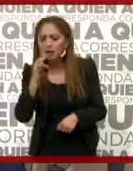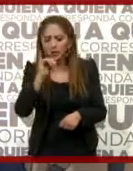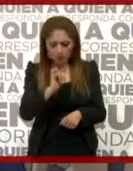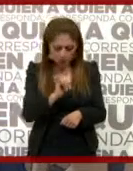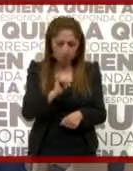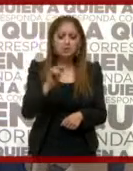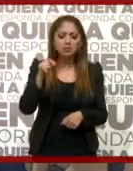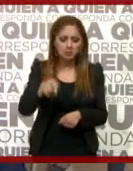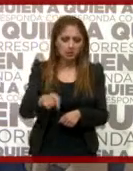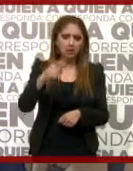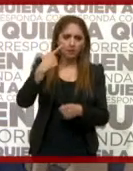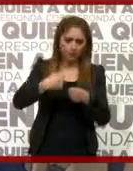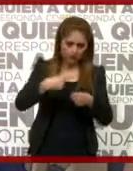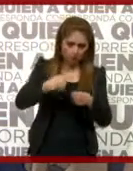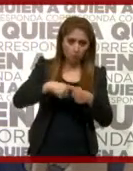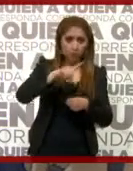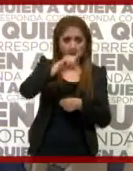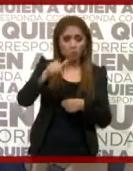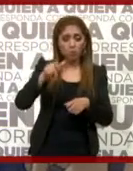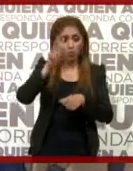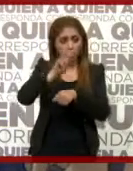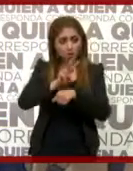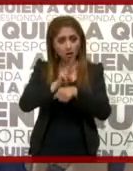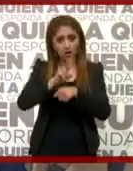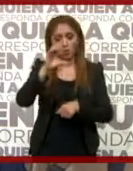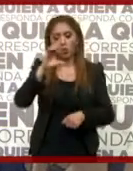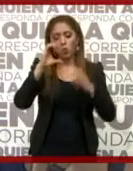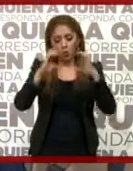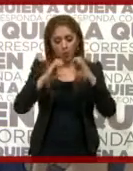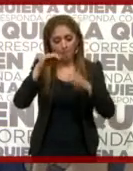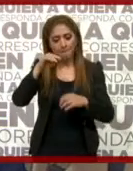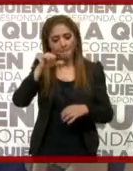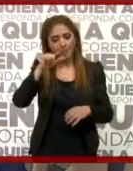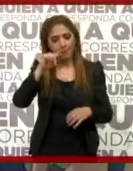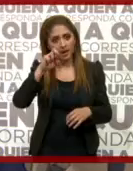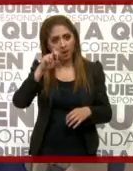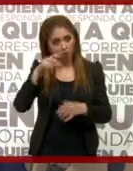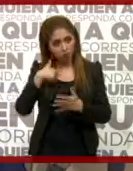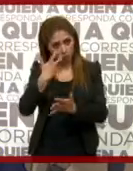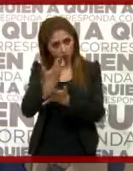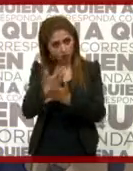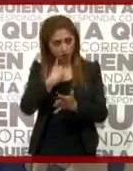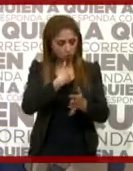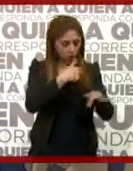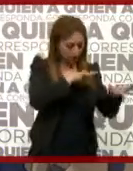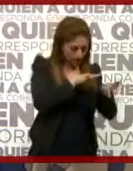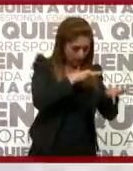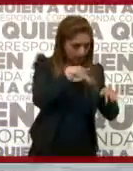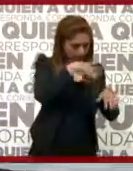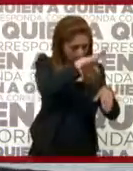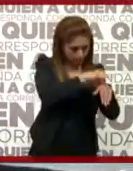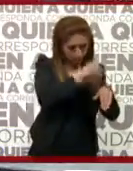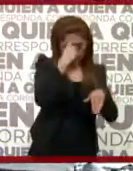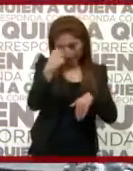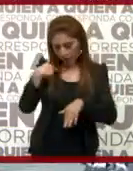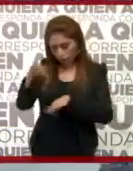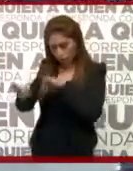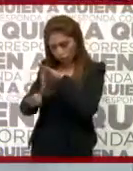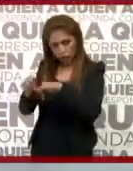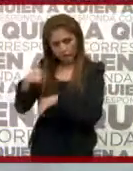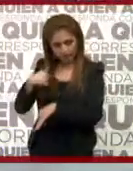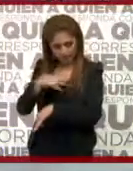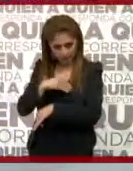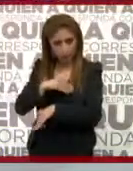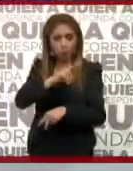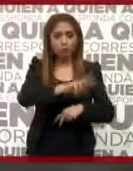de cuidados maternos, lo cual son una incapacidad para que nos dan a las madres trabajadoras para cuidar a los niños. Acudió a tramitar esos 2 días